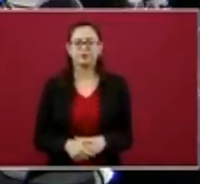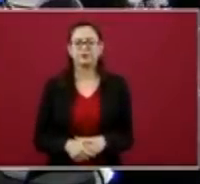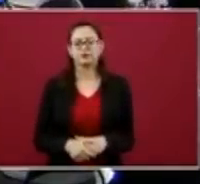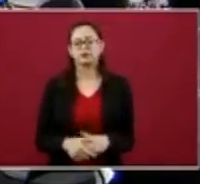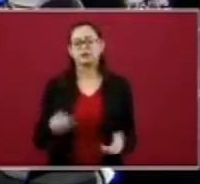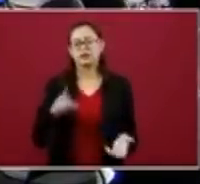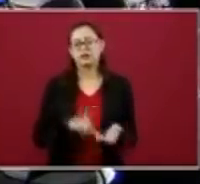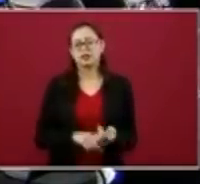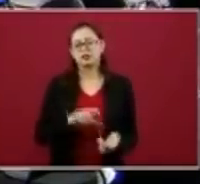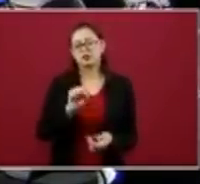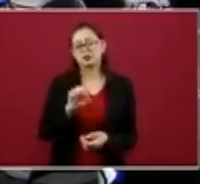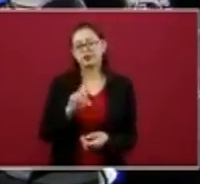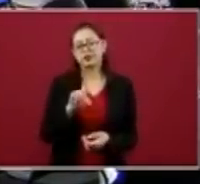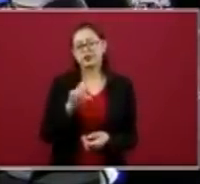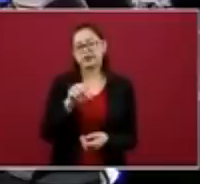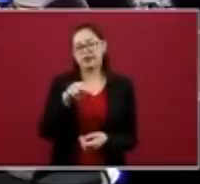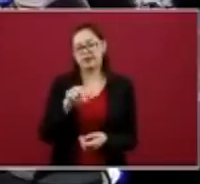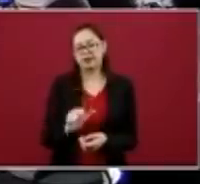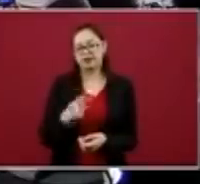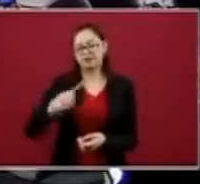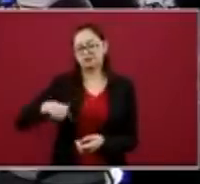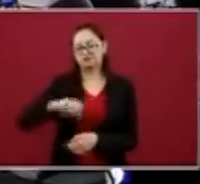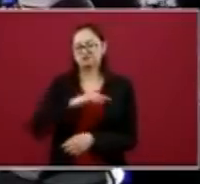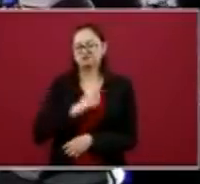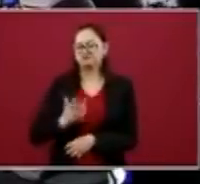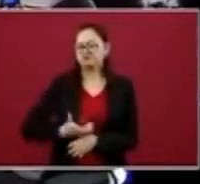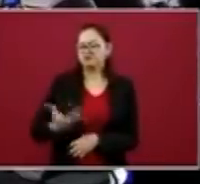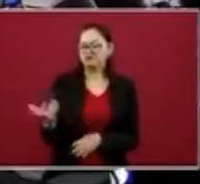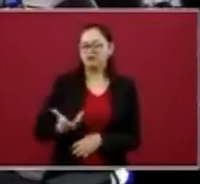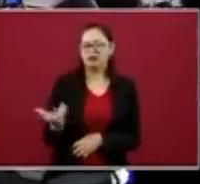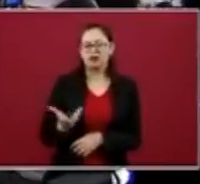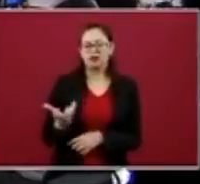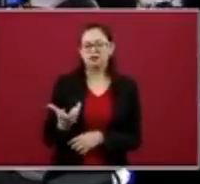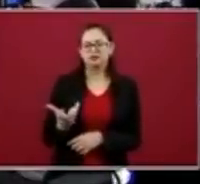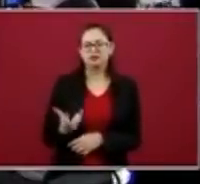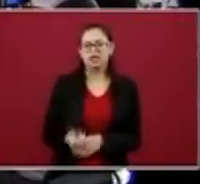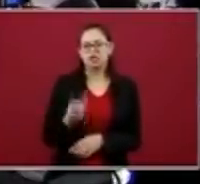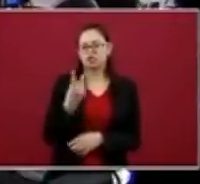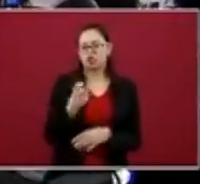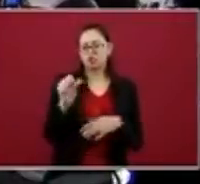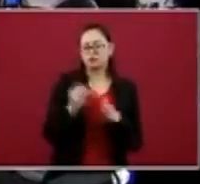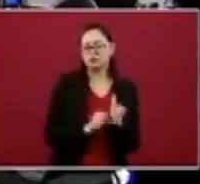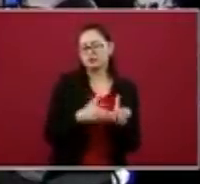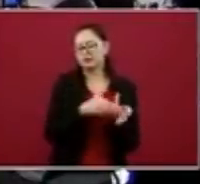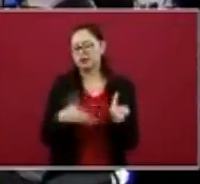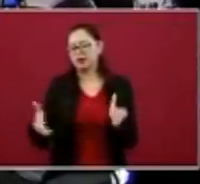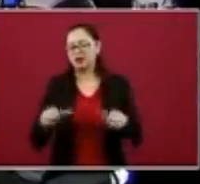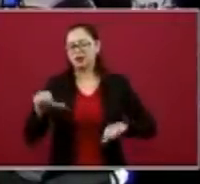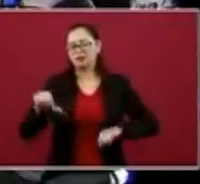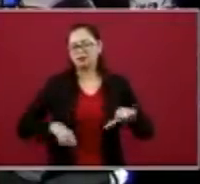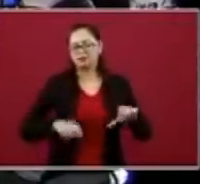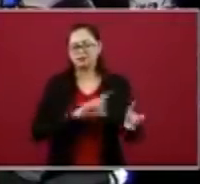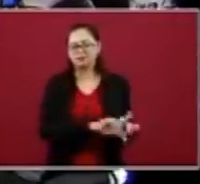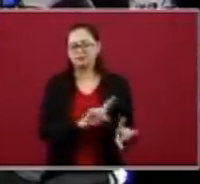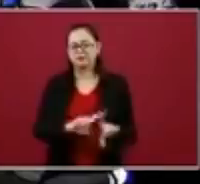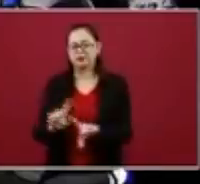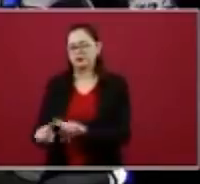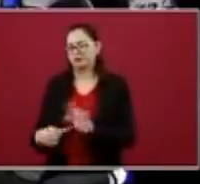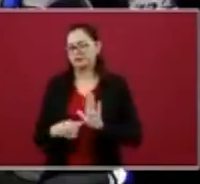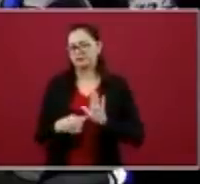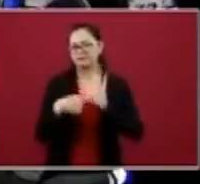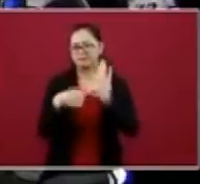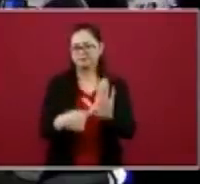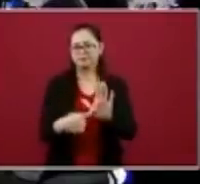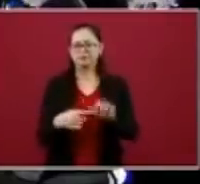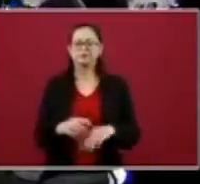de la Defensa Nacional, las acciones que hemos desarrollado en estos dos meses son las siguientes. Bueno, como